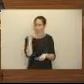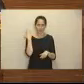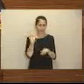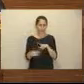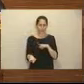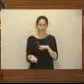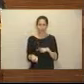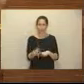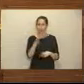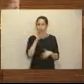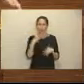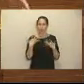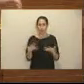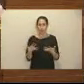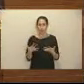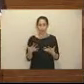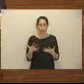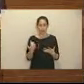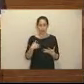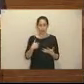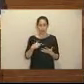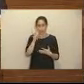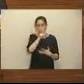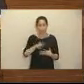estamos metidos de hocicos en la